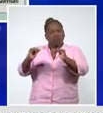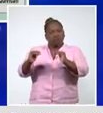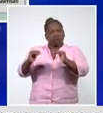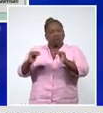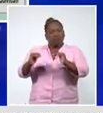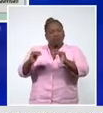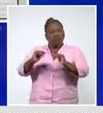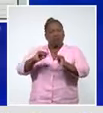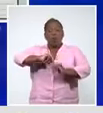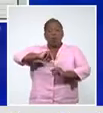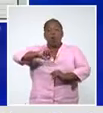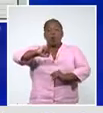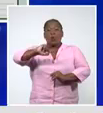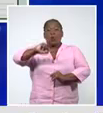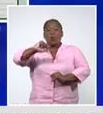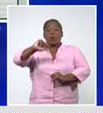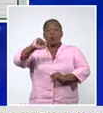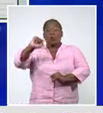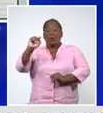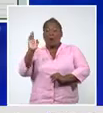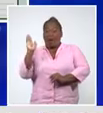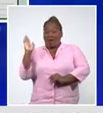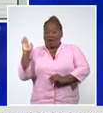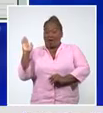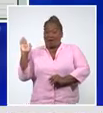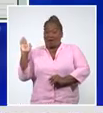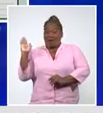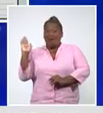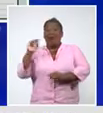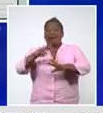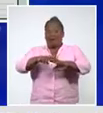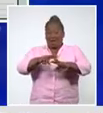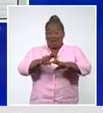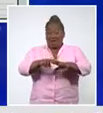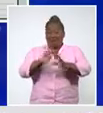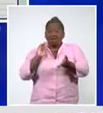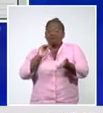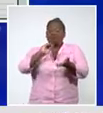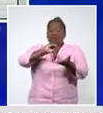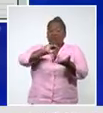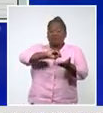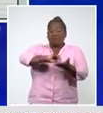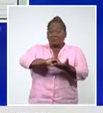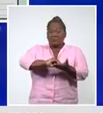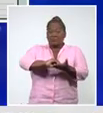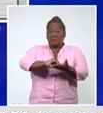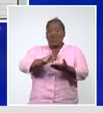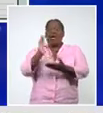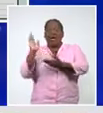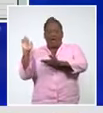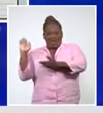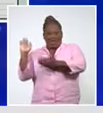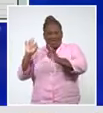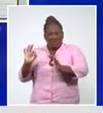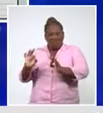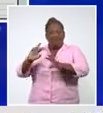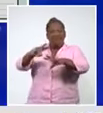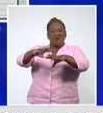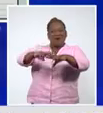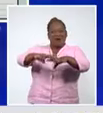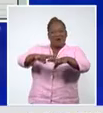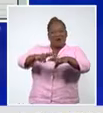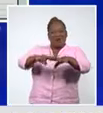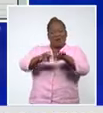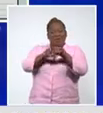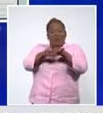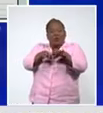se ve, no se verá cuando pongan ahí el gráfico de La Habana. Saltamos, ahí lo tienen ustedes, dispersión en toda La